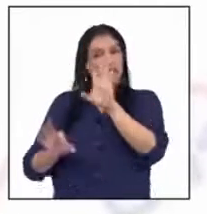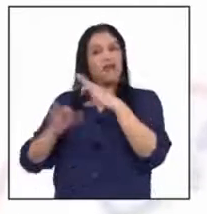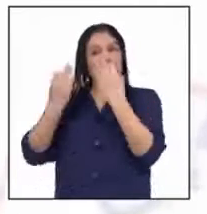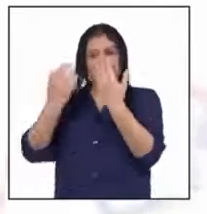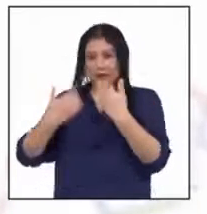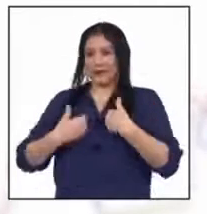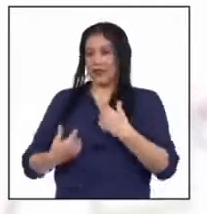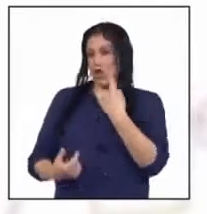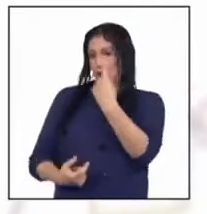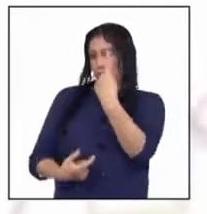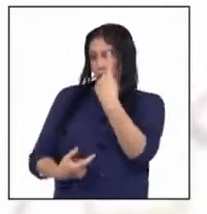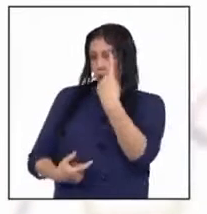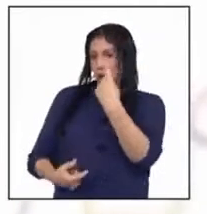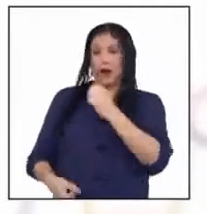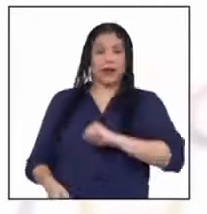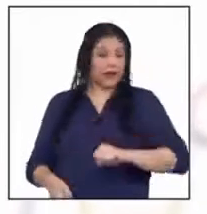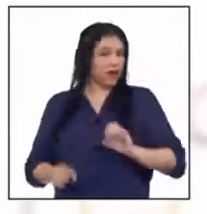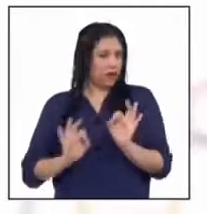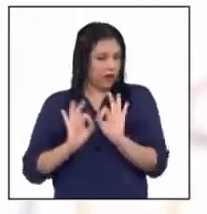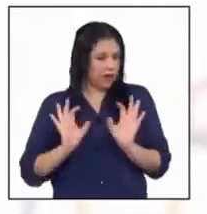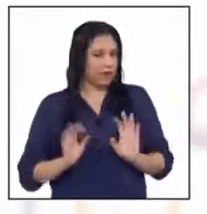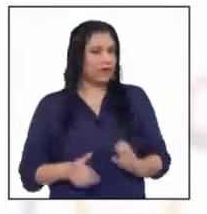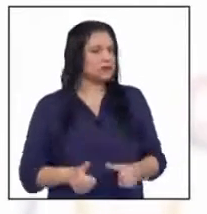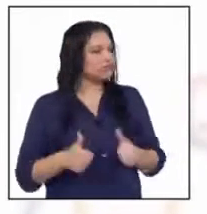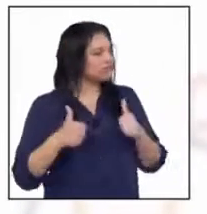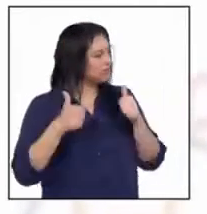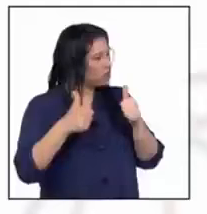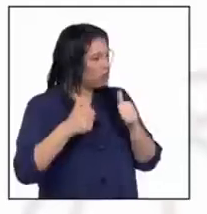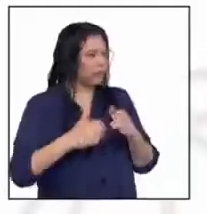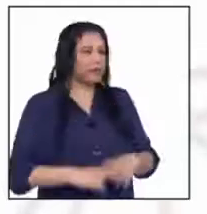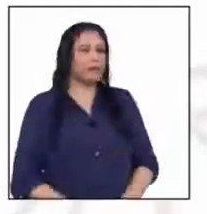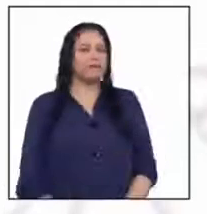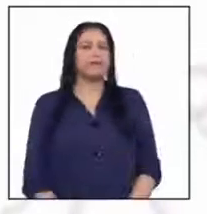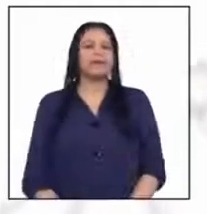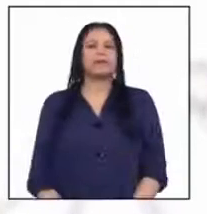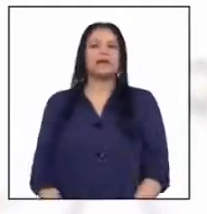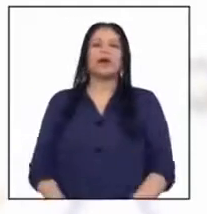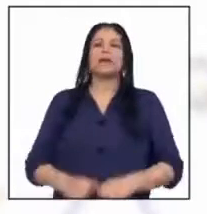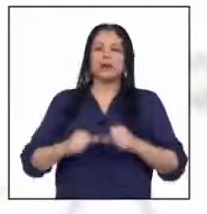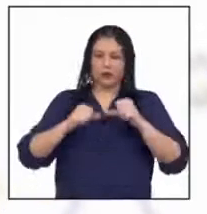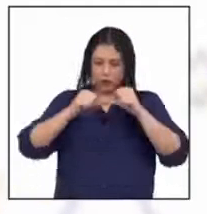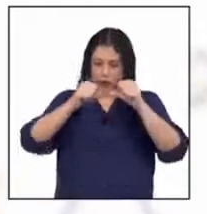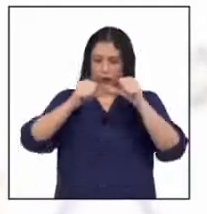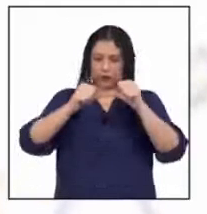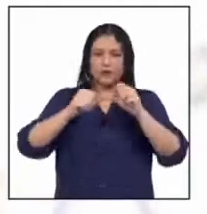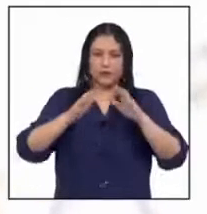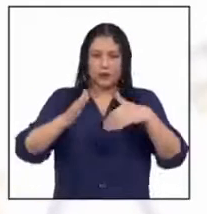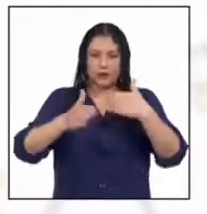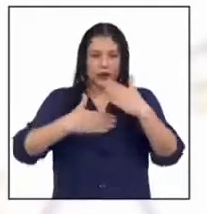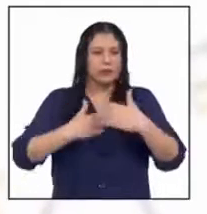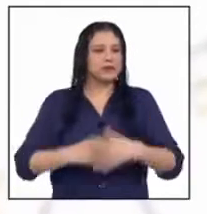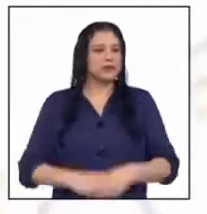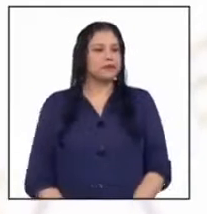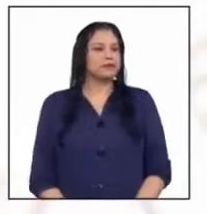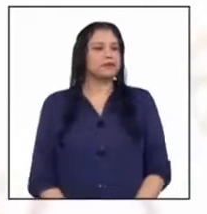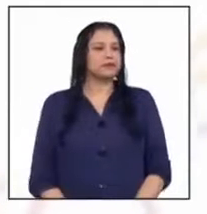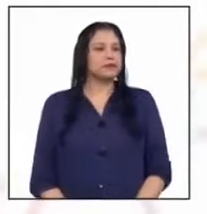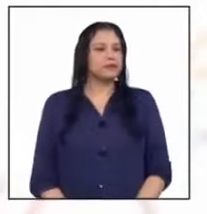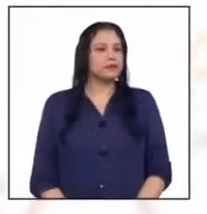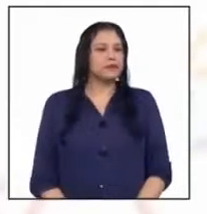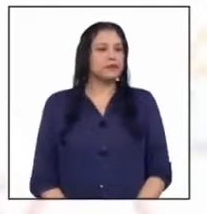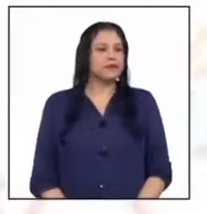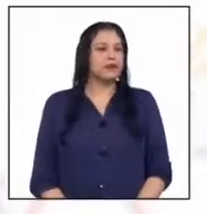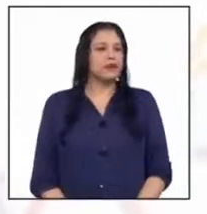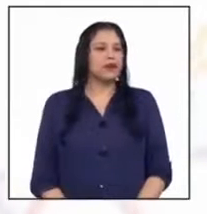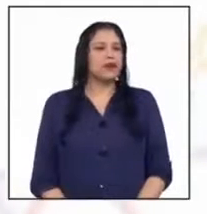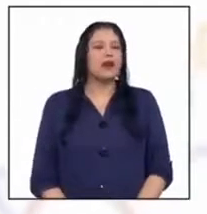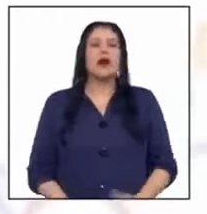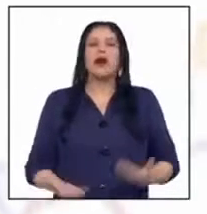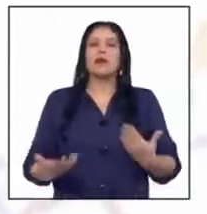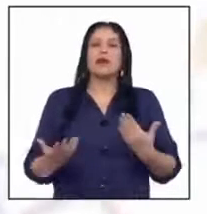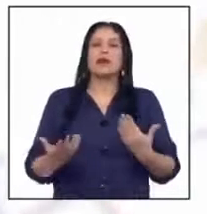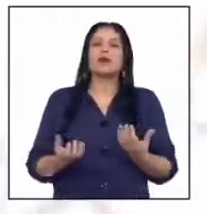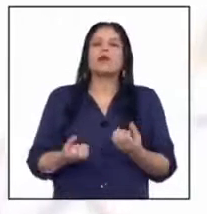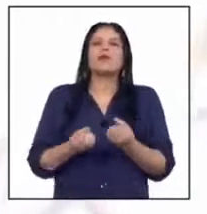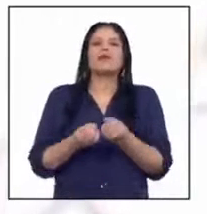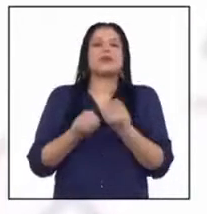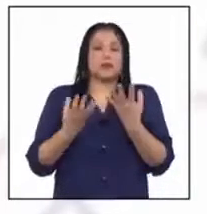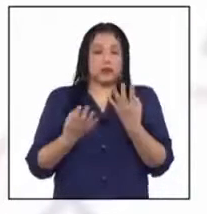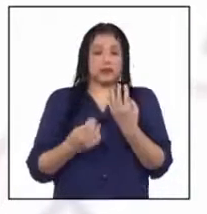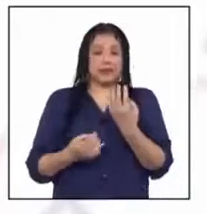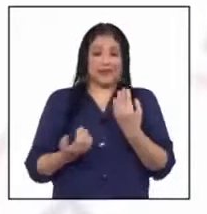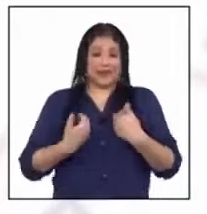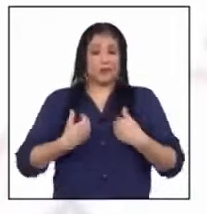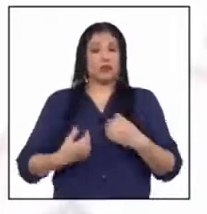un solo hijo, profesora. Bien, Stephanie. Sigamos entonces con el conteo. Tenemos